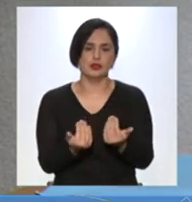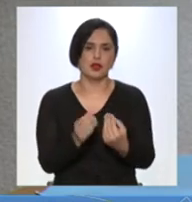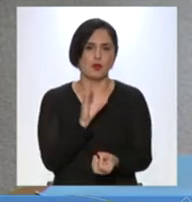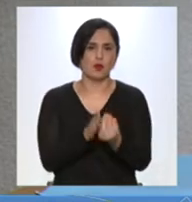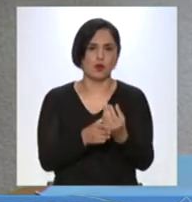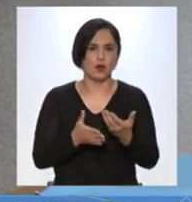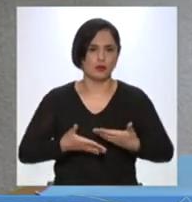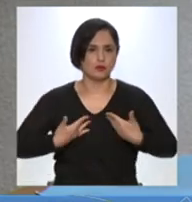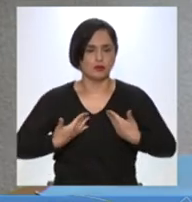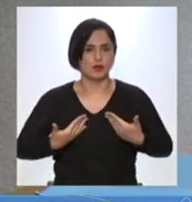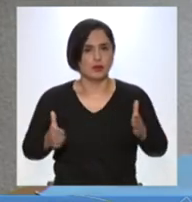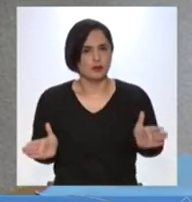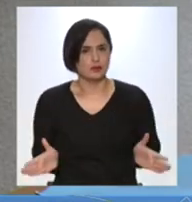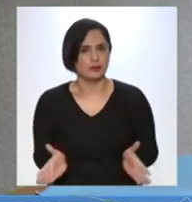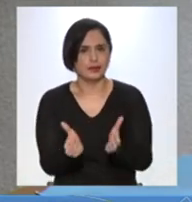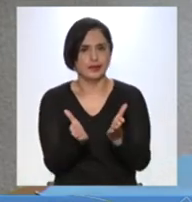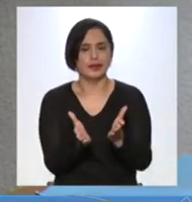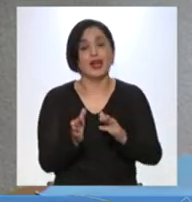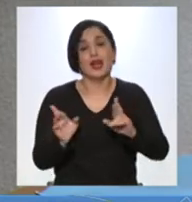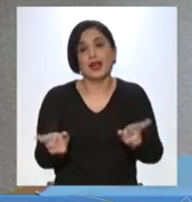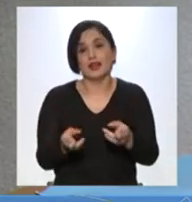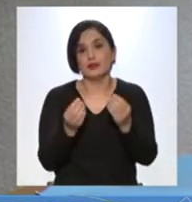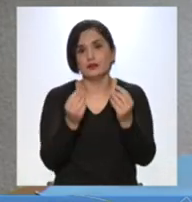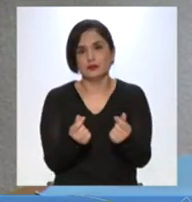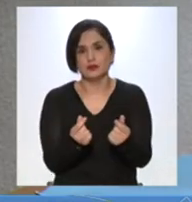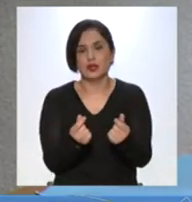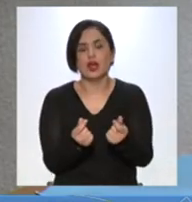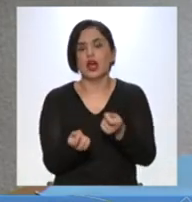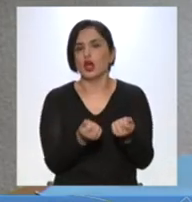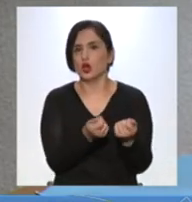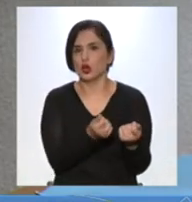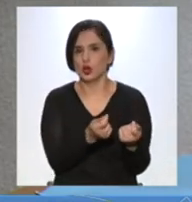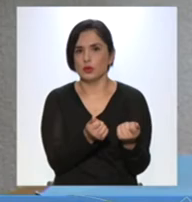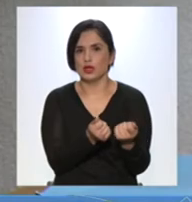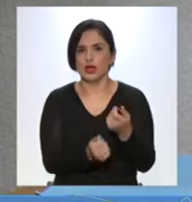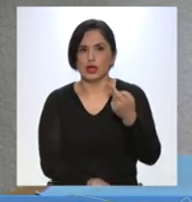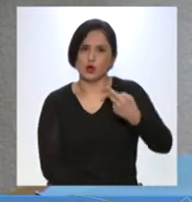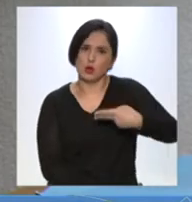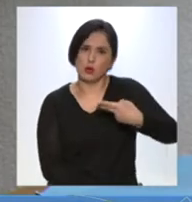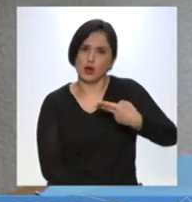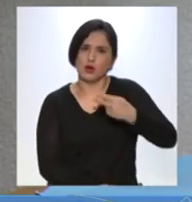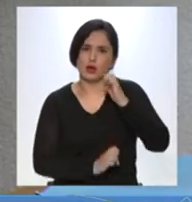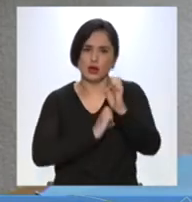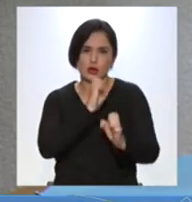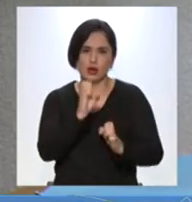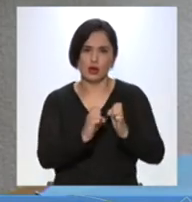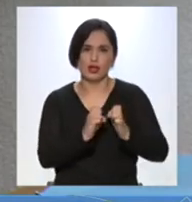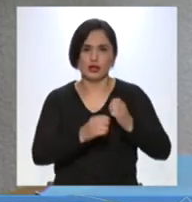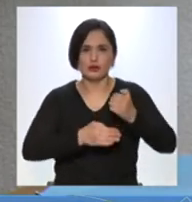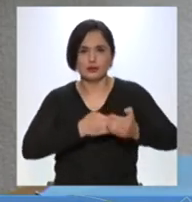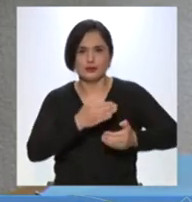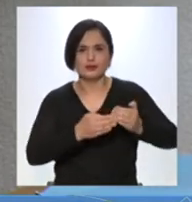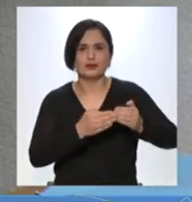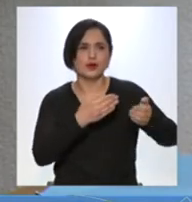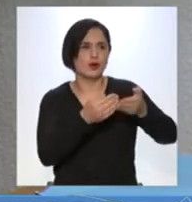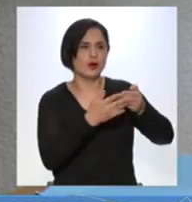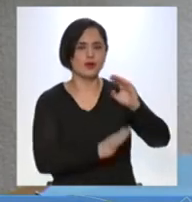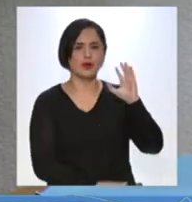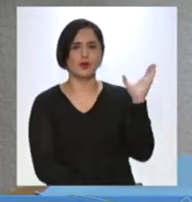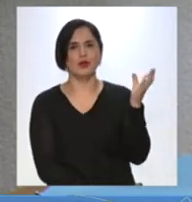nuevo impulso, y esa reactivación económica debe ser con valores ecosustentables y amigables con el medio